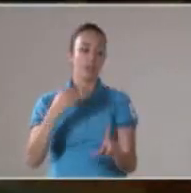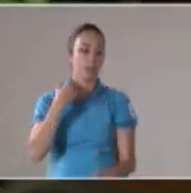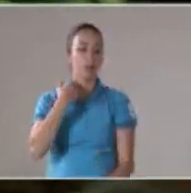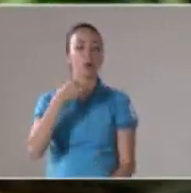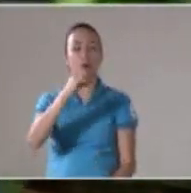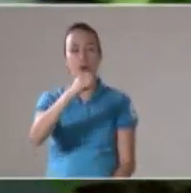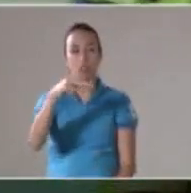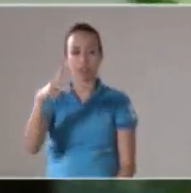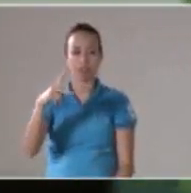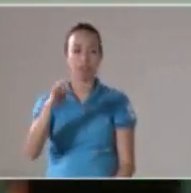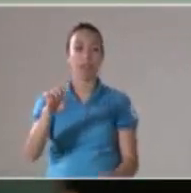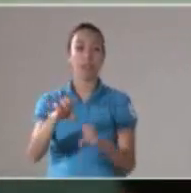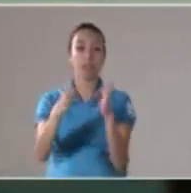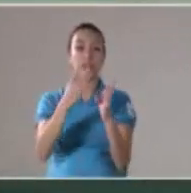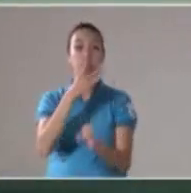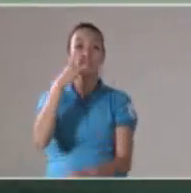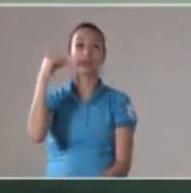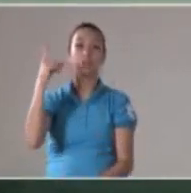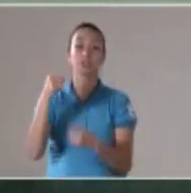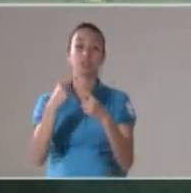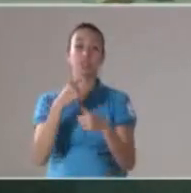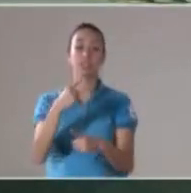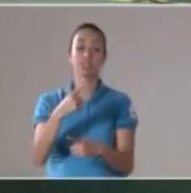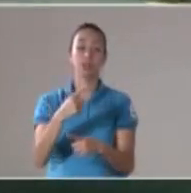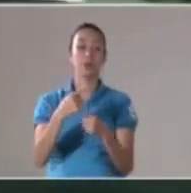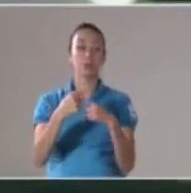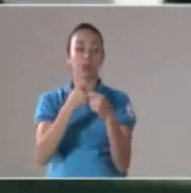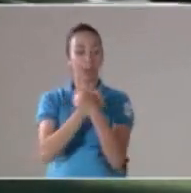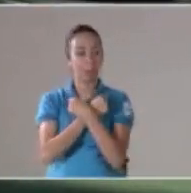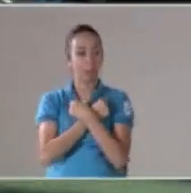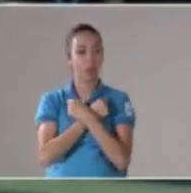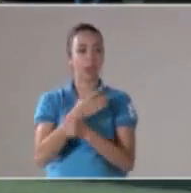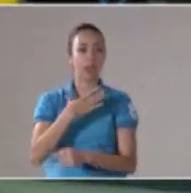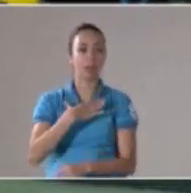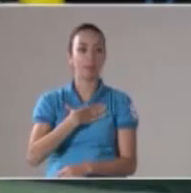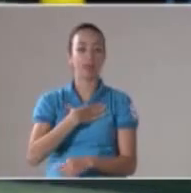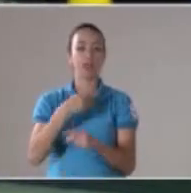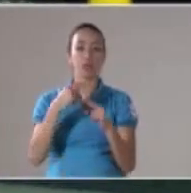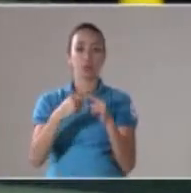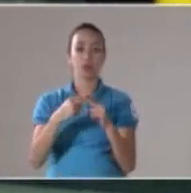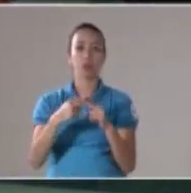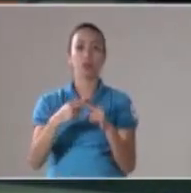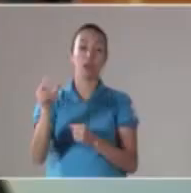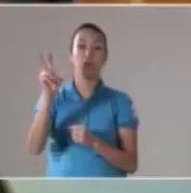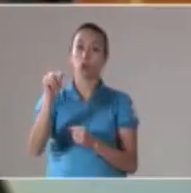dice: por amor a mi nombre, por amor a mi nombre,